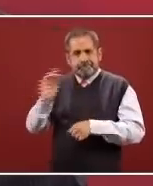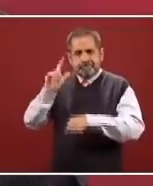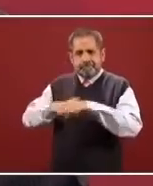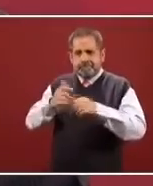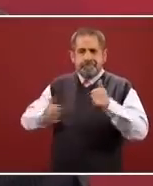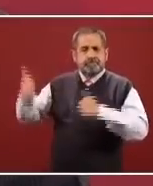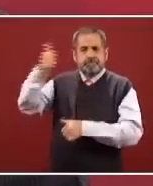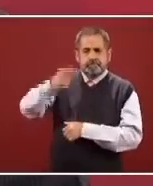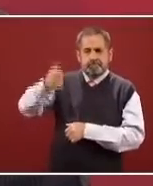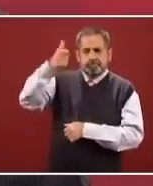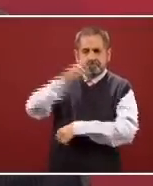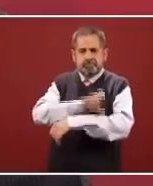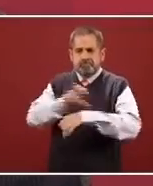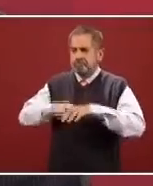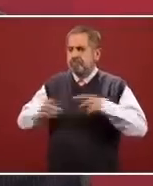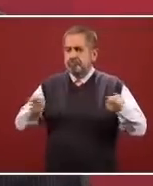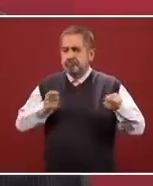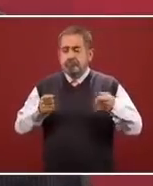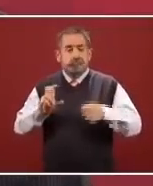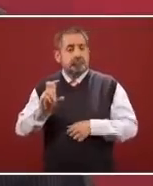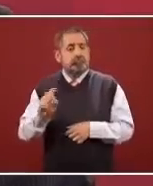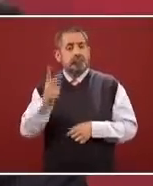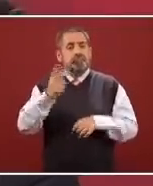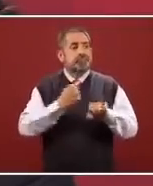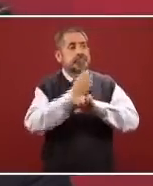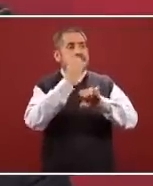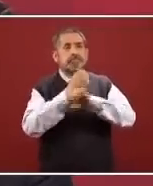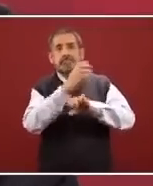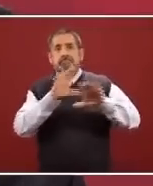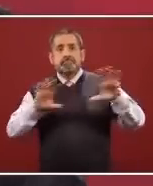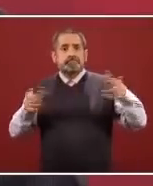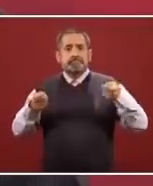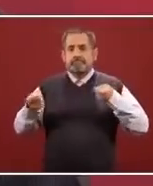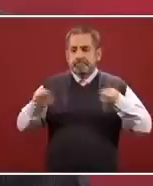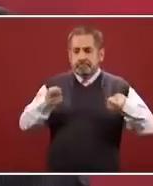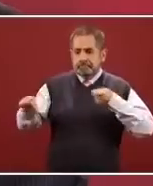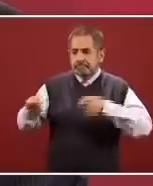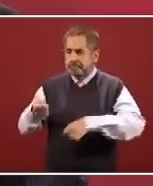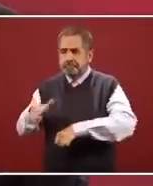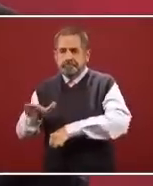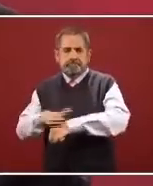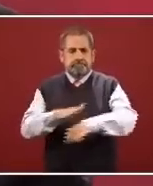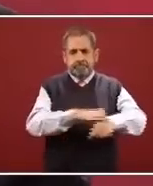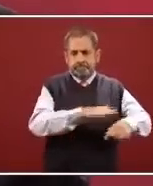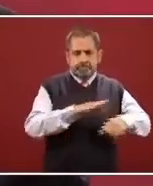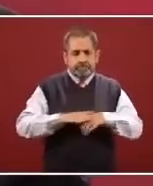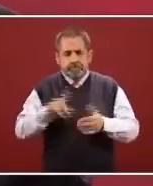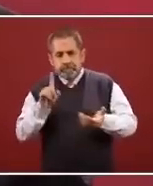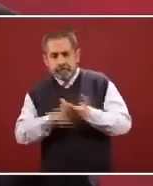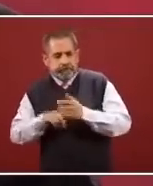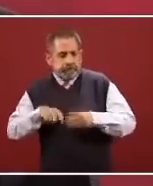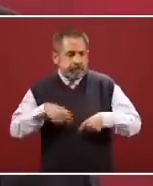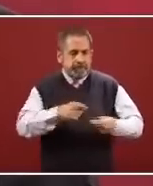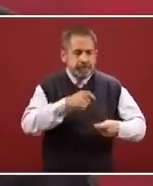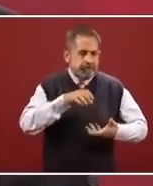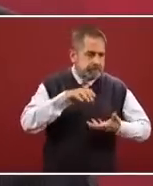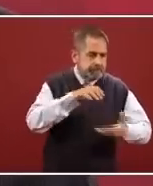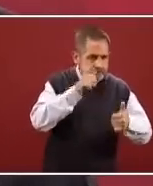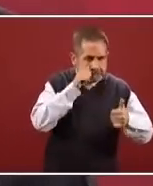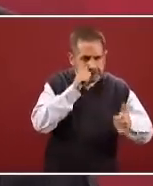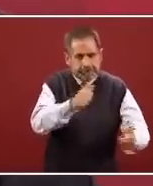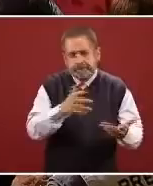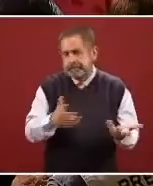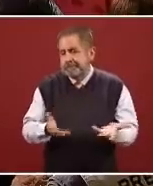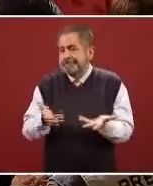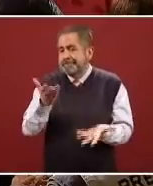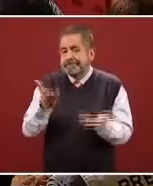capacidad de coordinación con las 32 entidades federativas y que además también maneja infraestructura y atención. Entonces, va a depender mucho